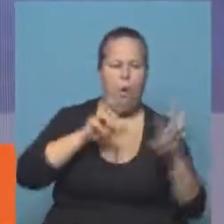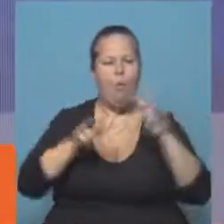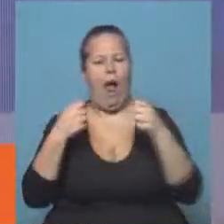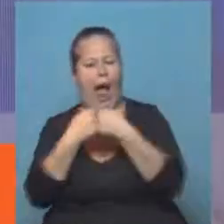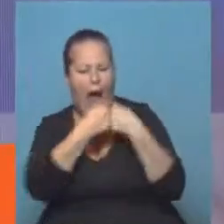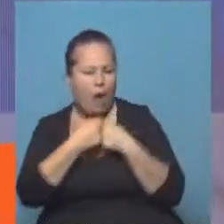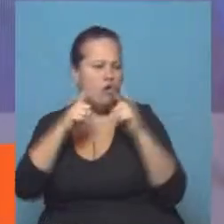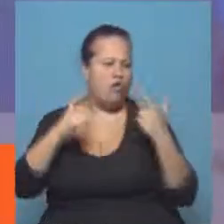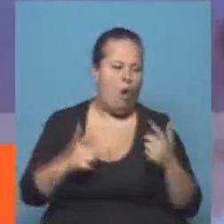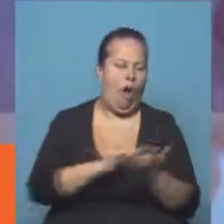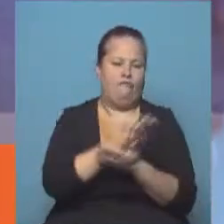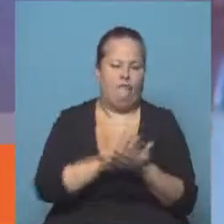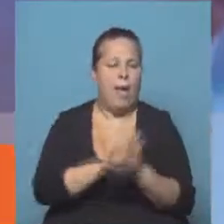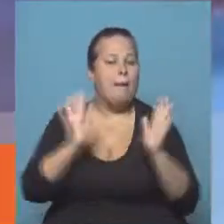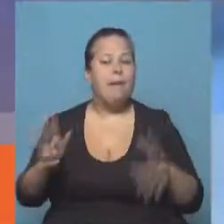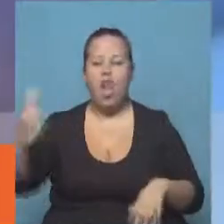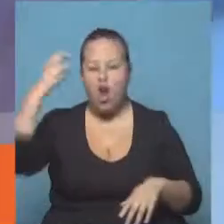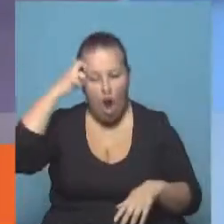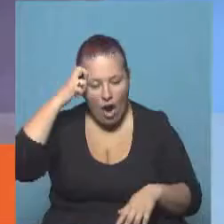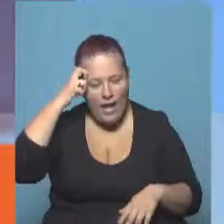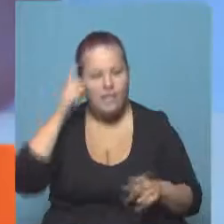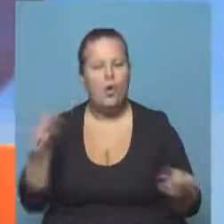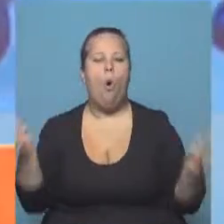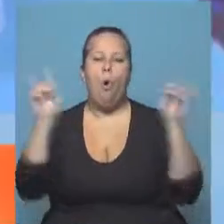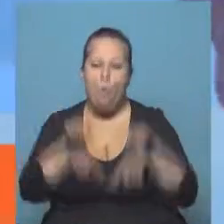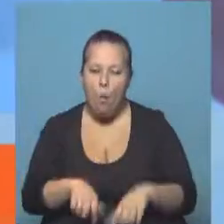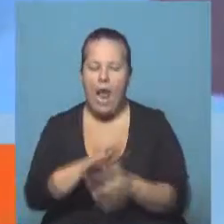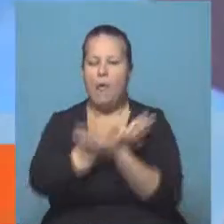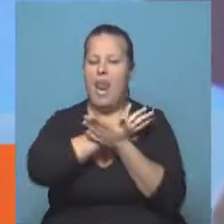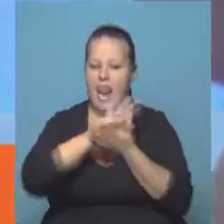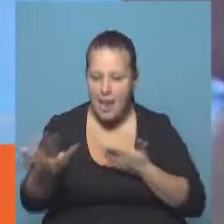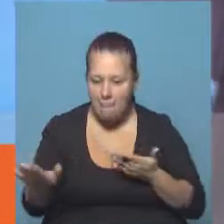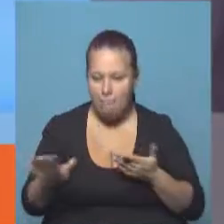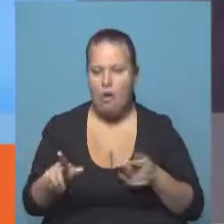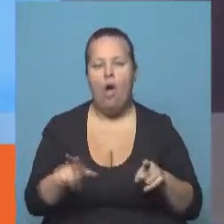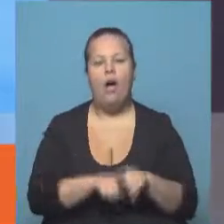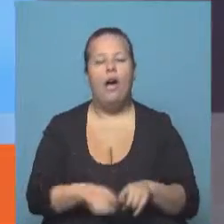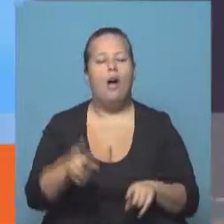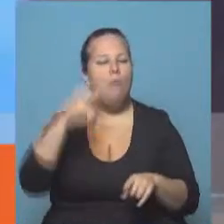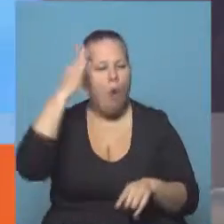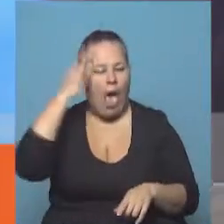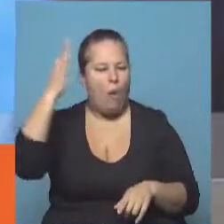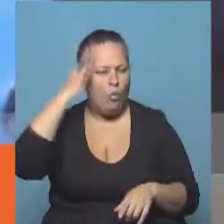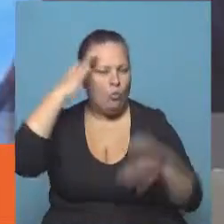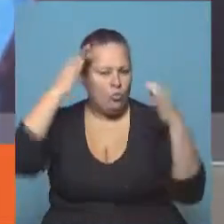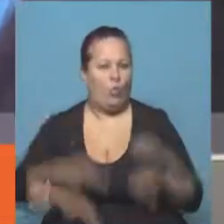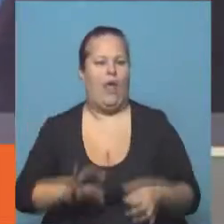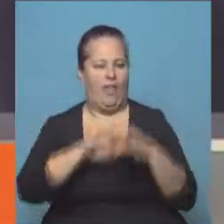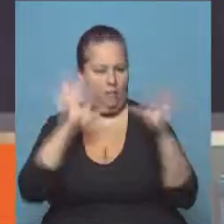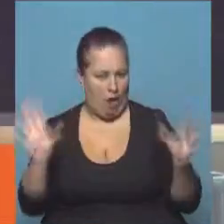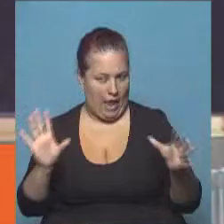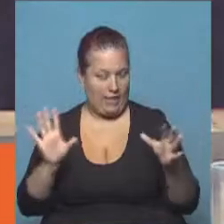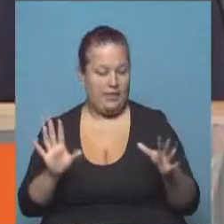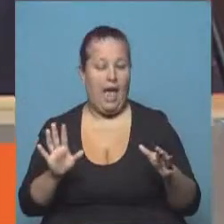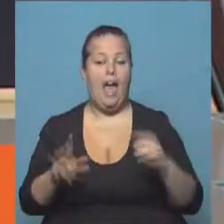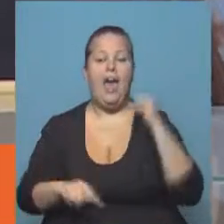consensos, no los encuentra, pero el parlamento ha recuperado transparencia como hecho culturalmente democrático, en